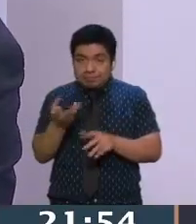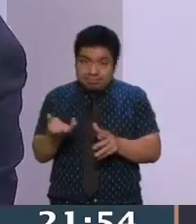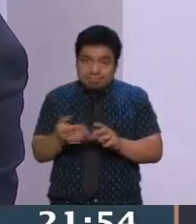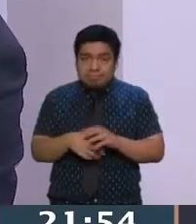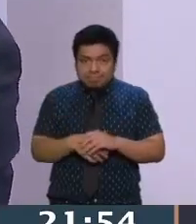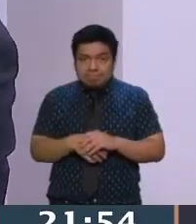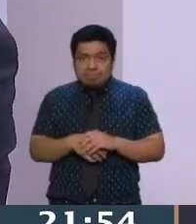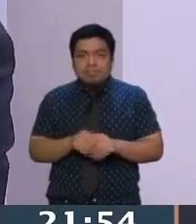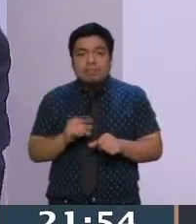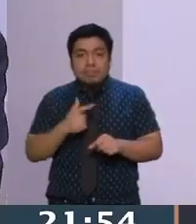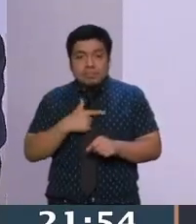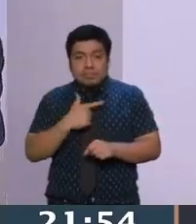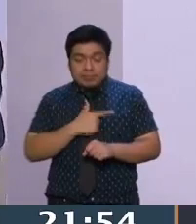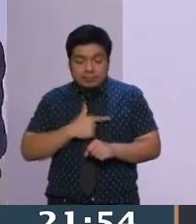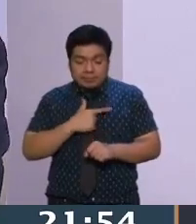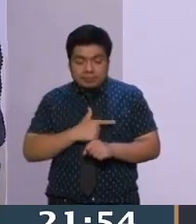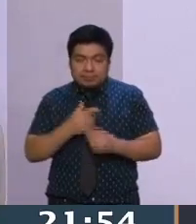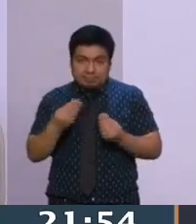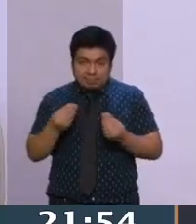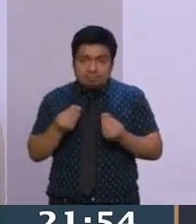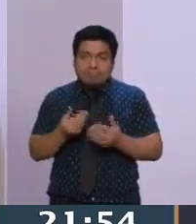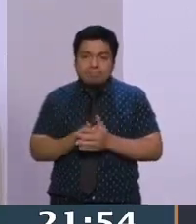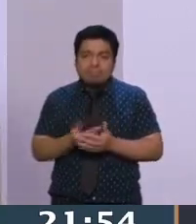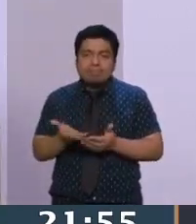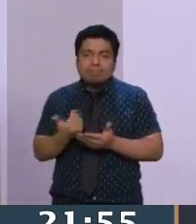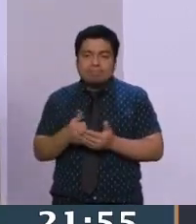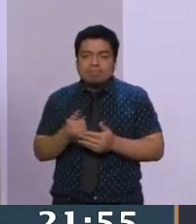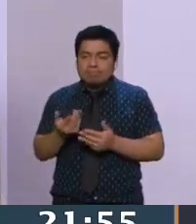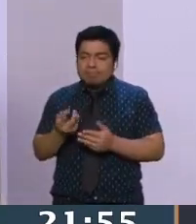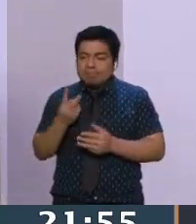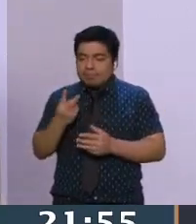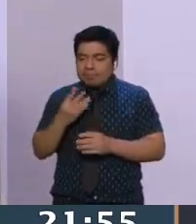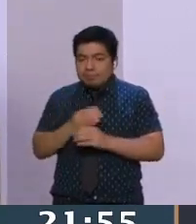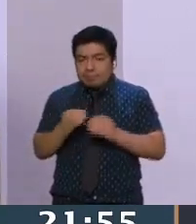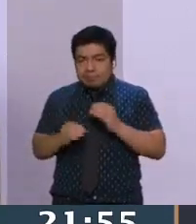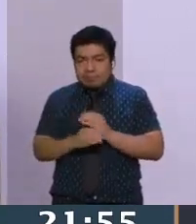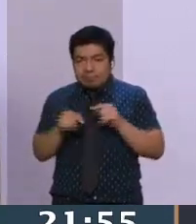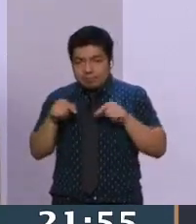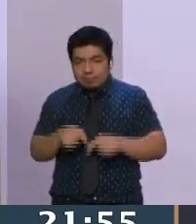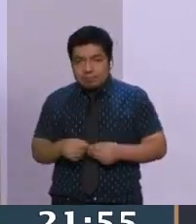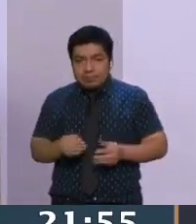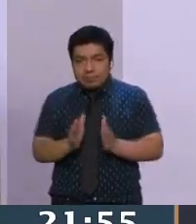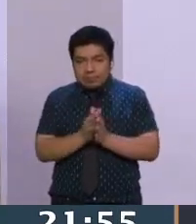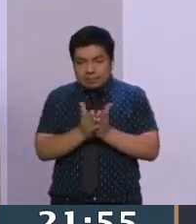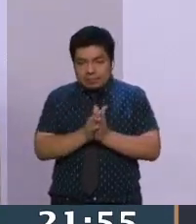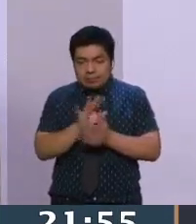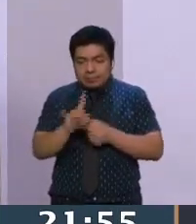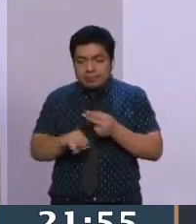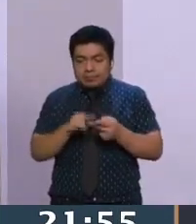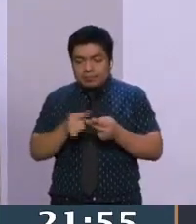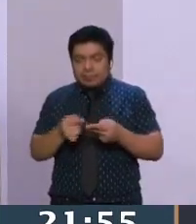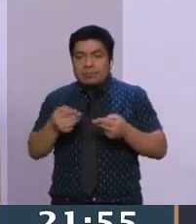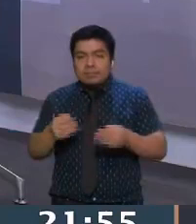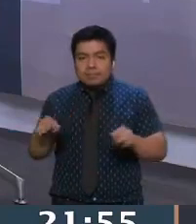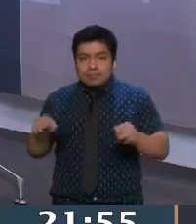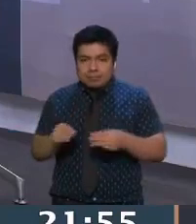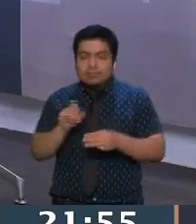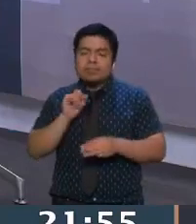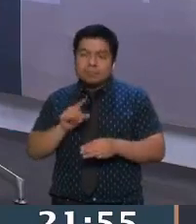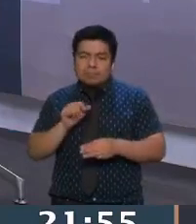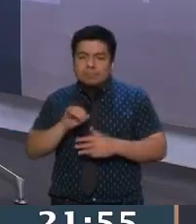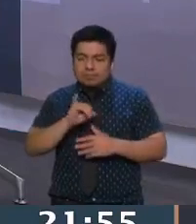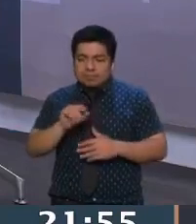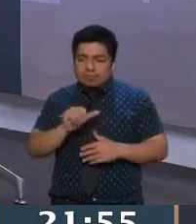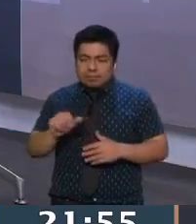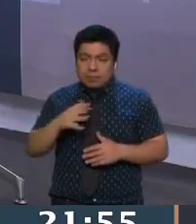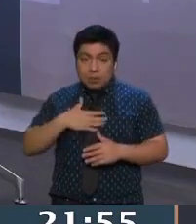mucho porque, luego lo hemos platicado en otras ocasiones, pero dos de las cosas que más me gustan en esta vida son los libros y es la música. Y el jazz también. No soy experto, pero